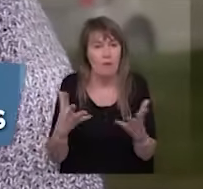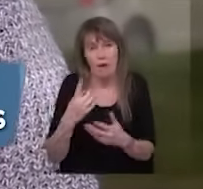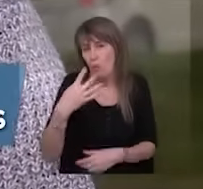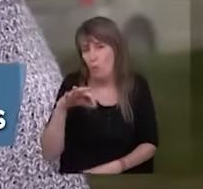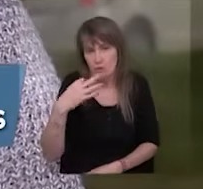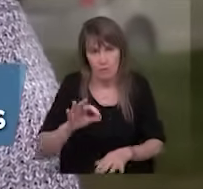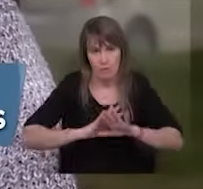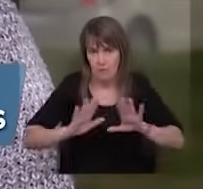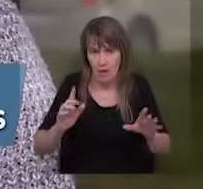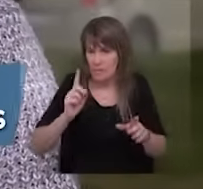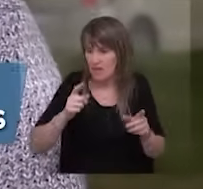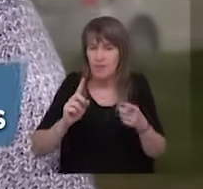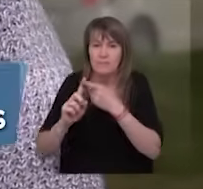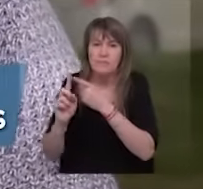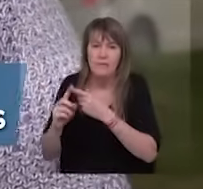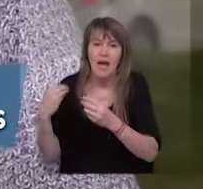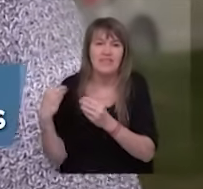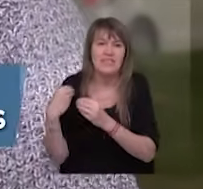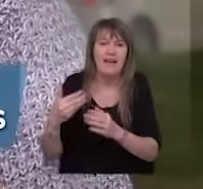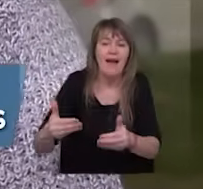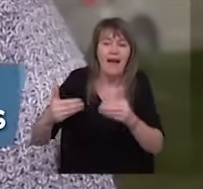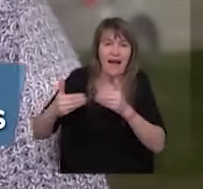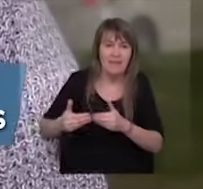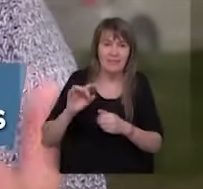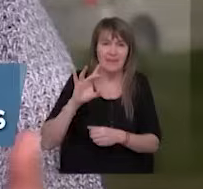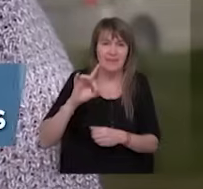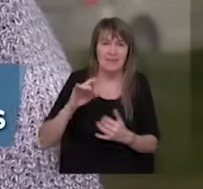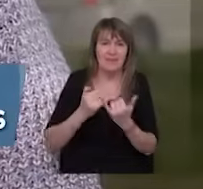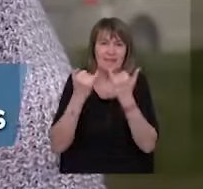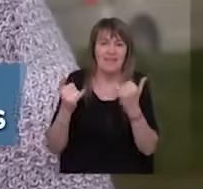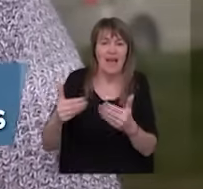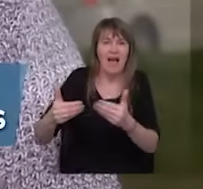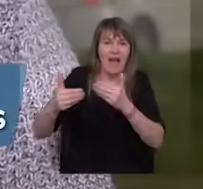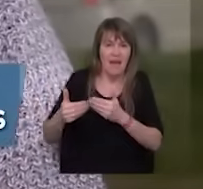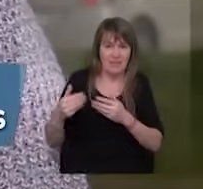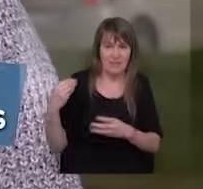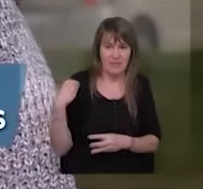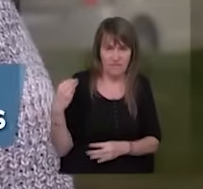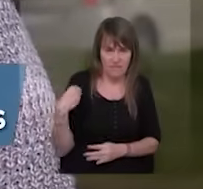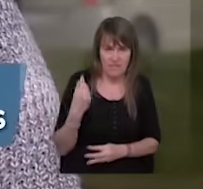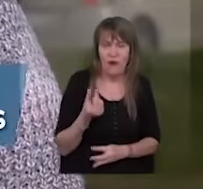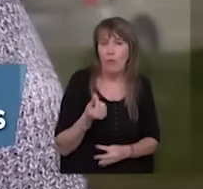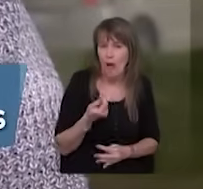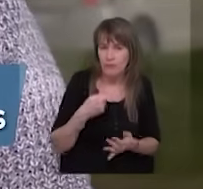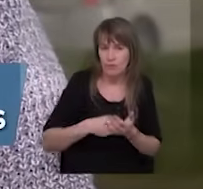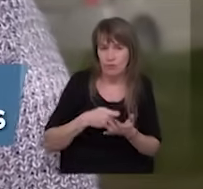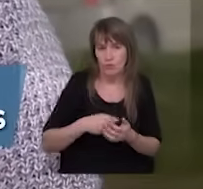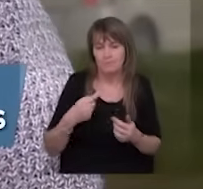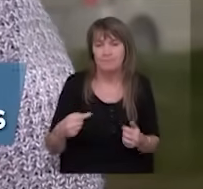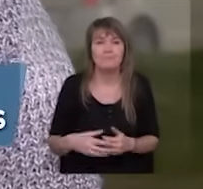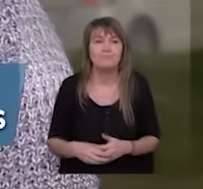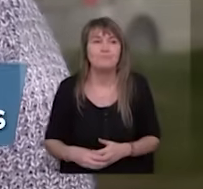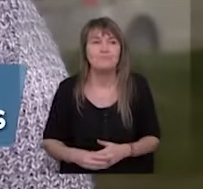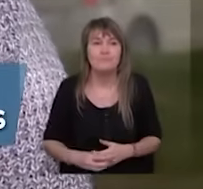estableció que eso se tiene que comunicar previamente 15 días antes de la veda electoral del el inicio de la veda electoral y también se estableció algo que me parece que es importante que